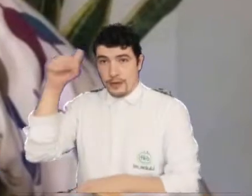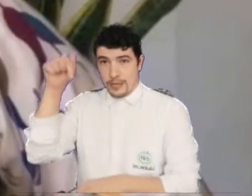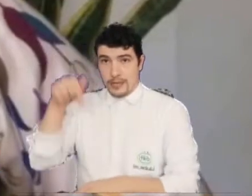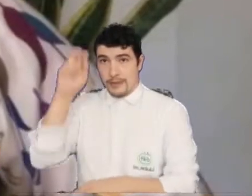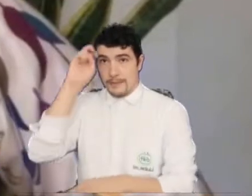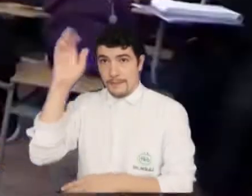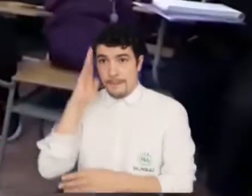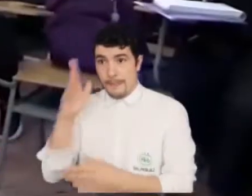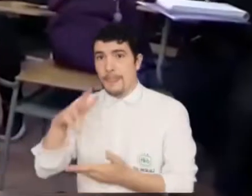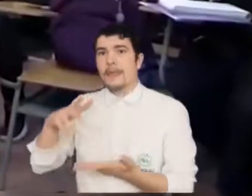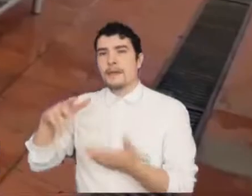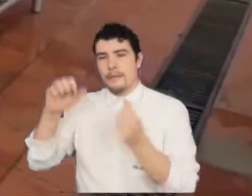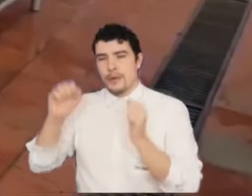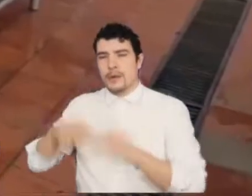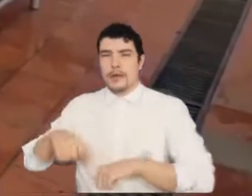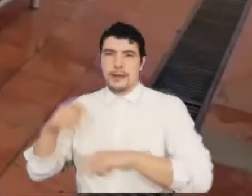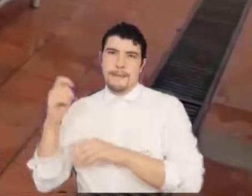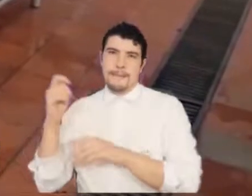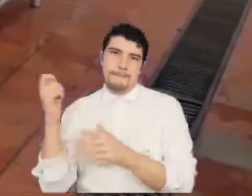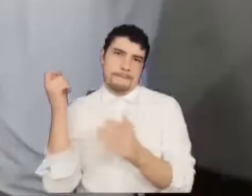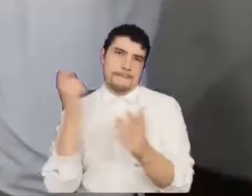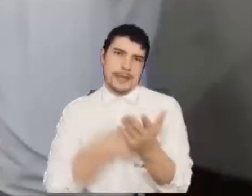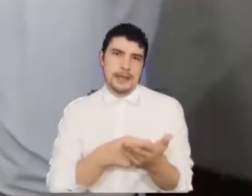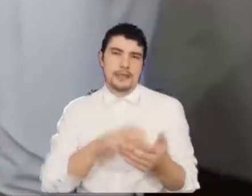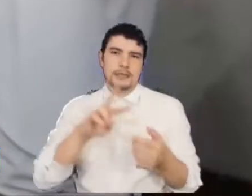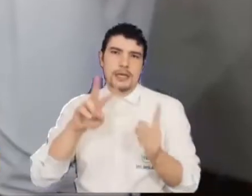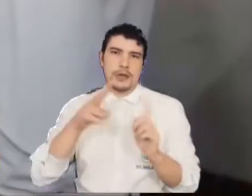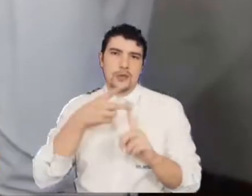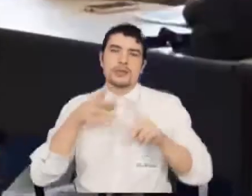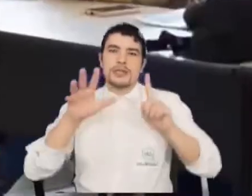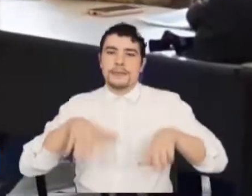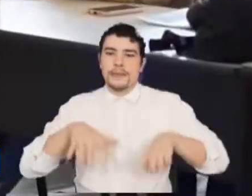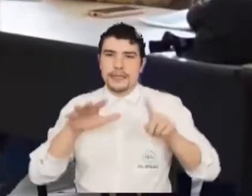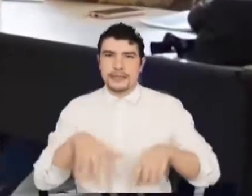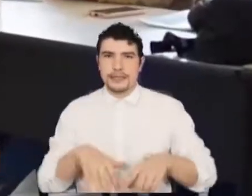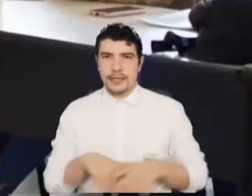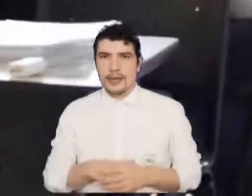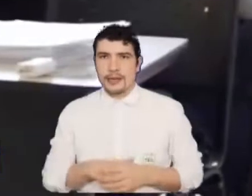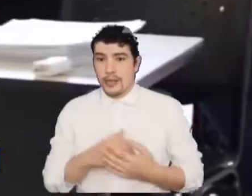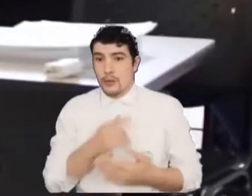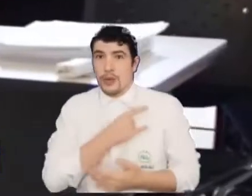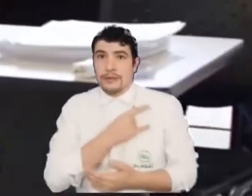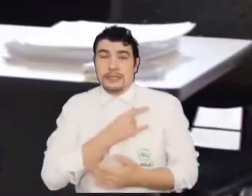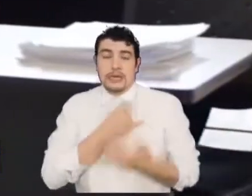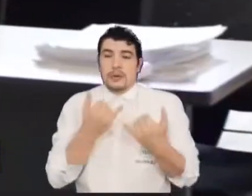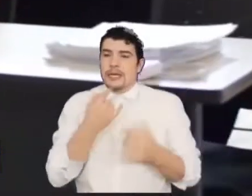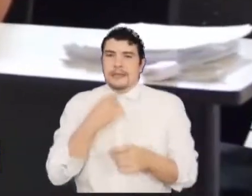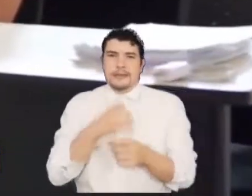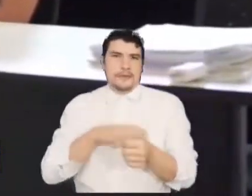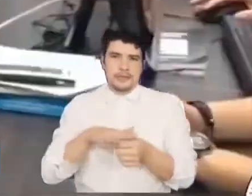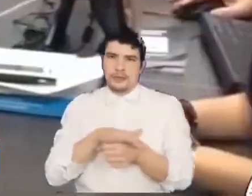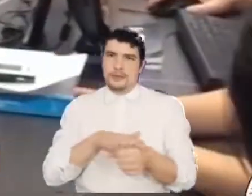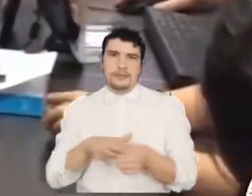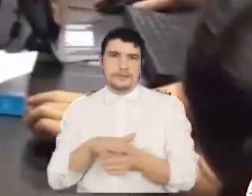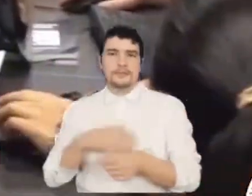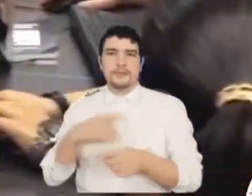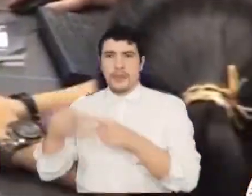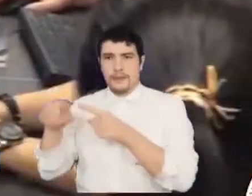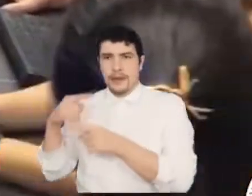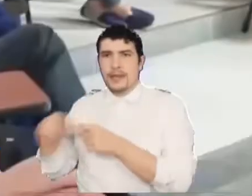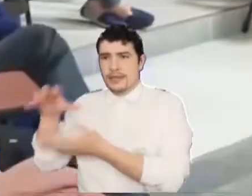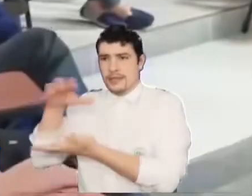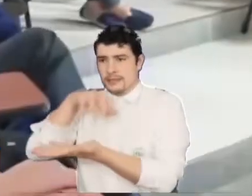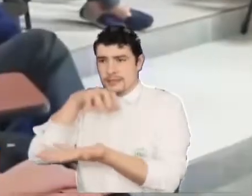2020. La solicitud nació a raíz de la difícil situación que viven miles de estudiantes en las diferentes sedes de la Universidad de Pamplona y que muchos de